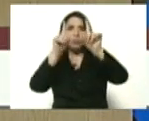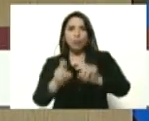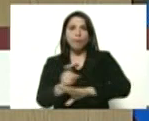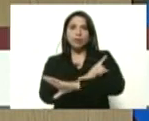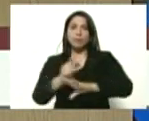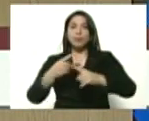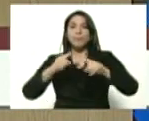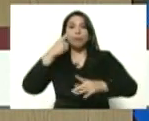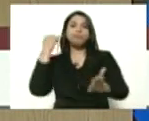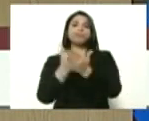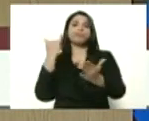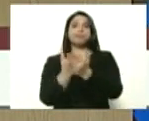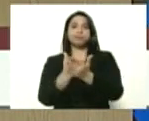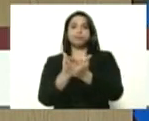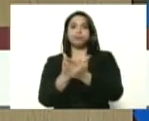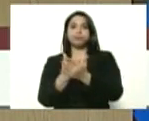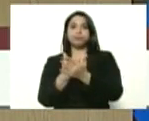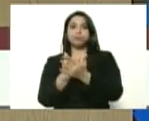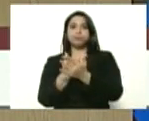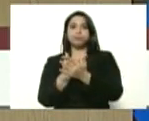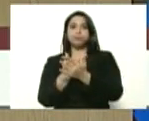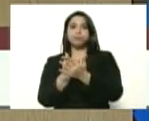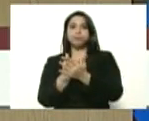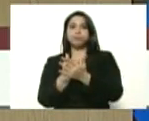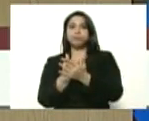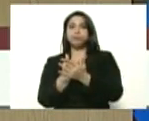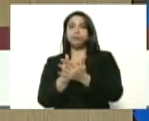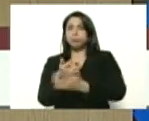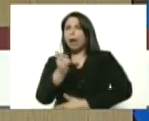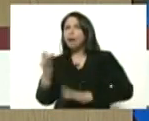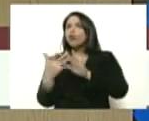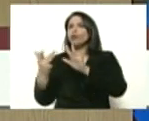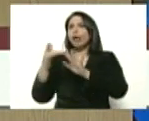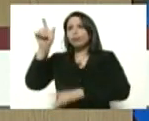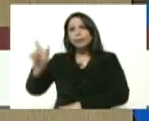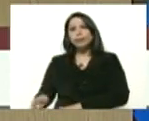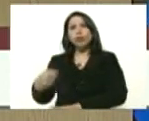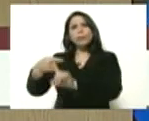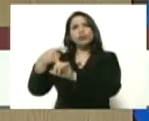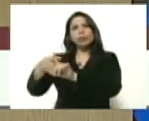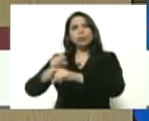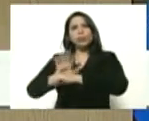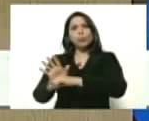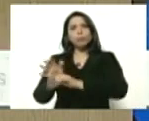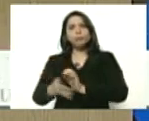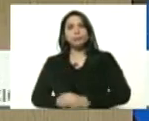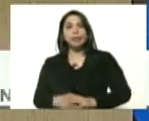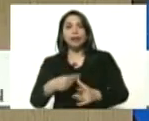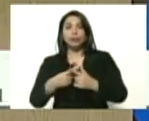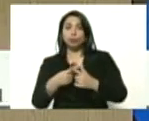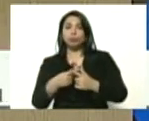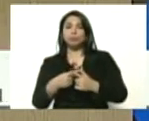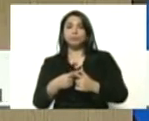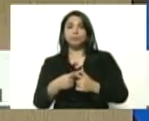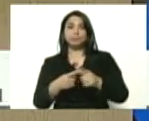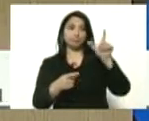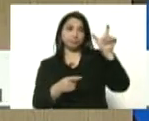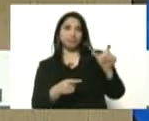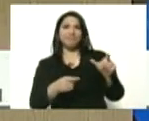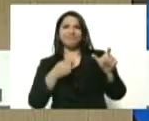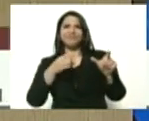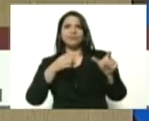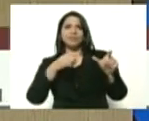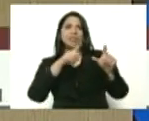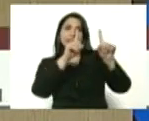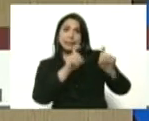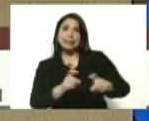rápidas para descartar que haya estado en contacto con un paciente COVID-19 positivo. La PCR, la prueba rápida